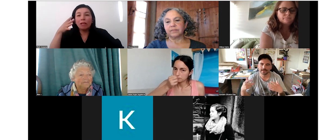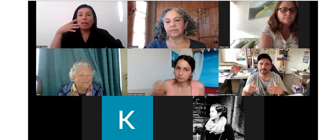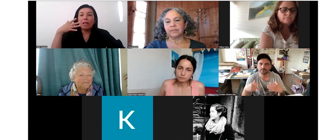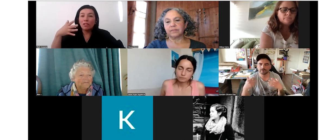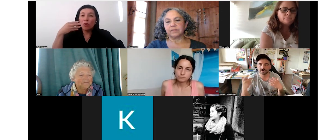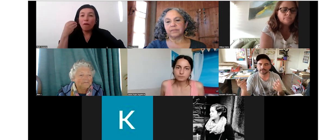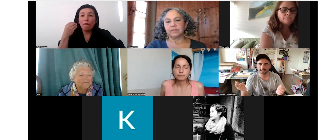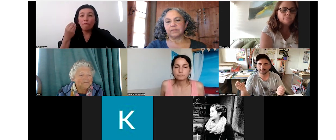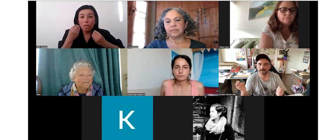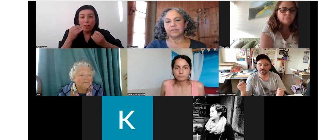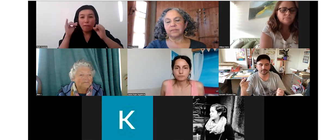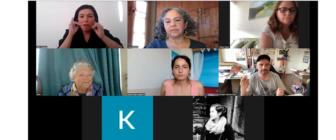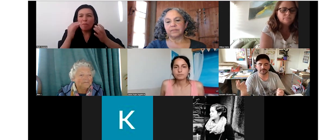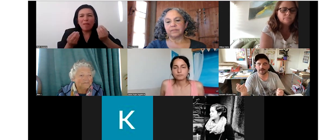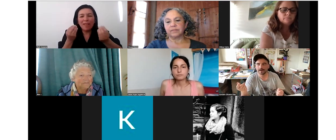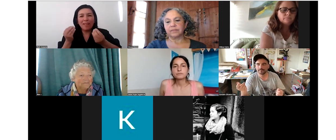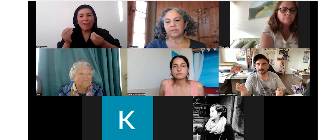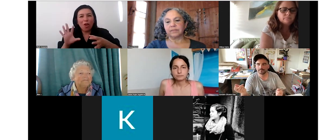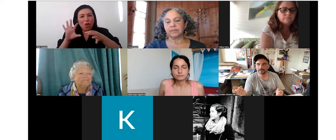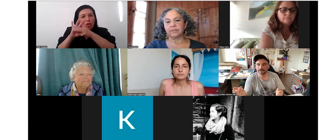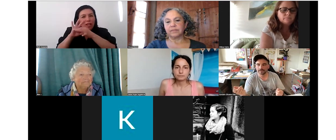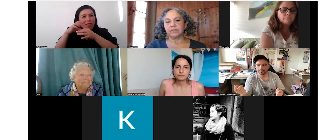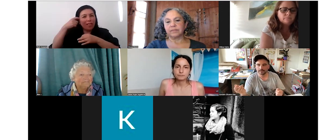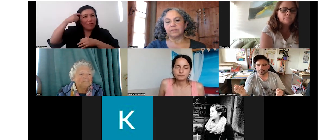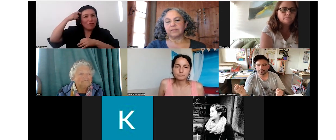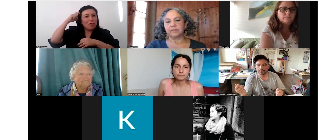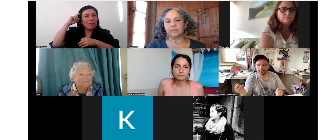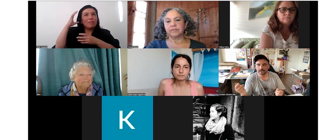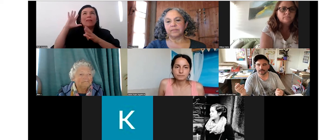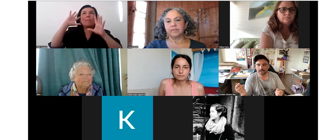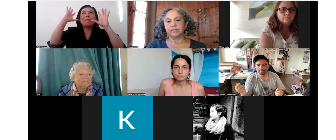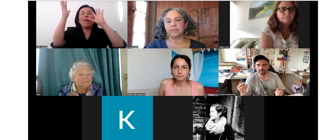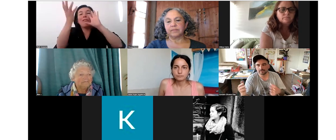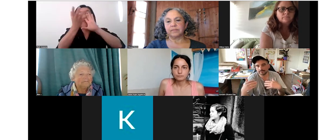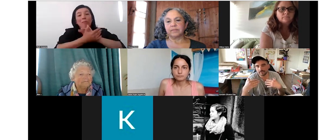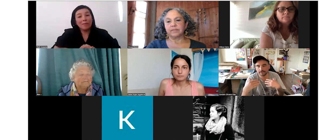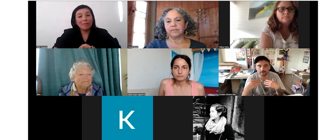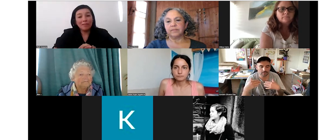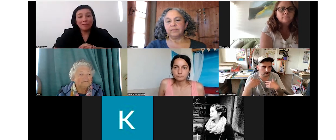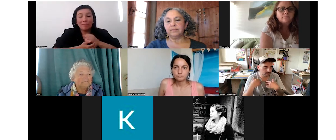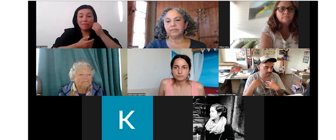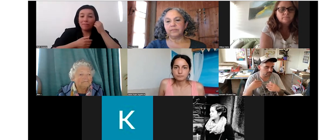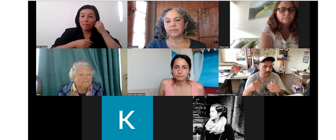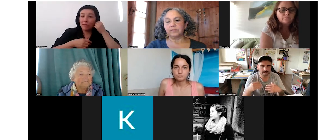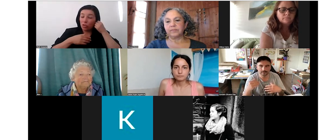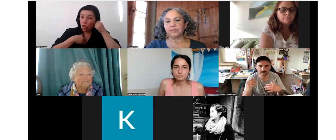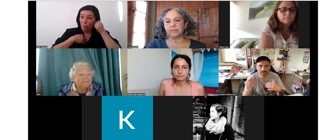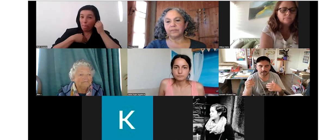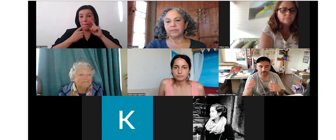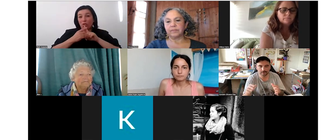buena manera de como conectar a la conciencia medioambiental. Y creo que, bueno, por lo menos en lo